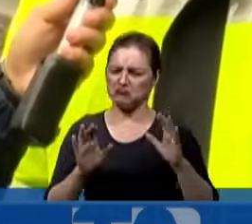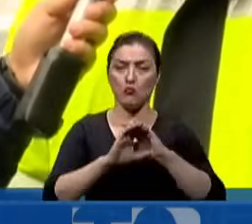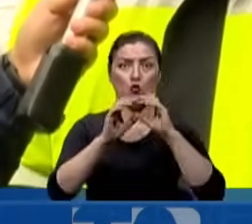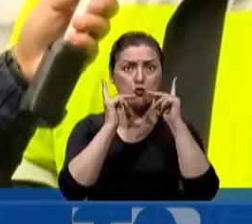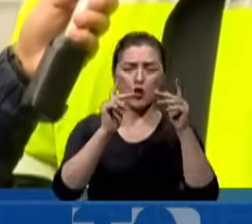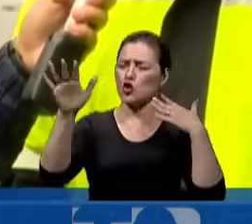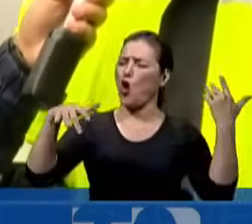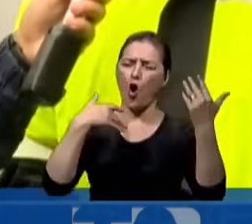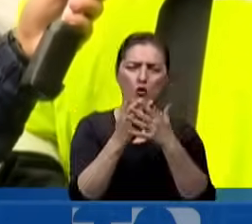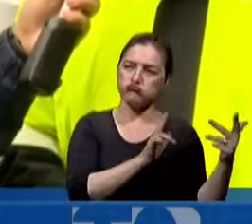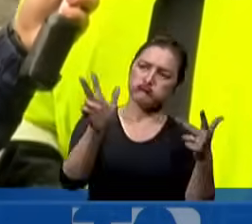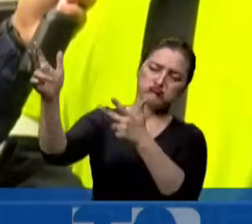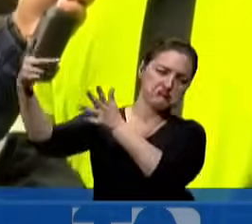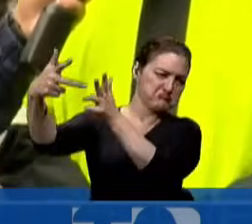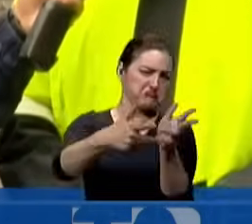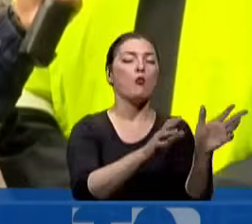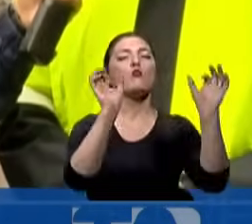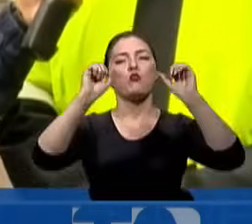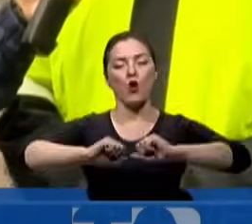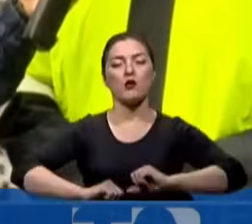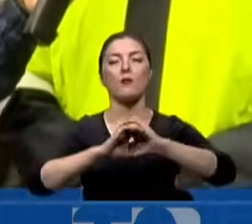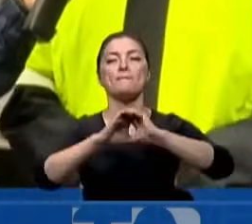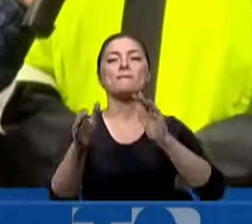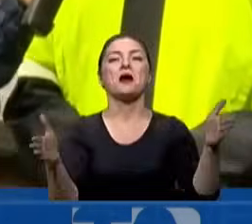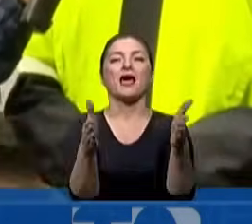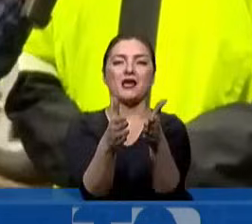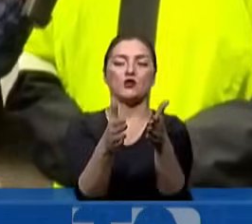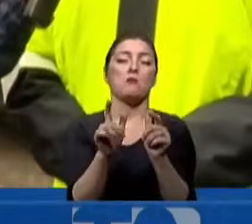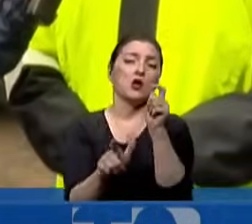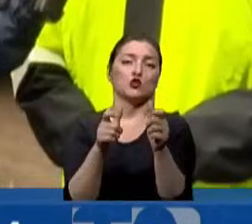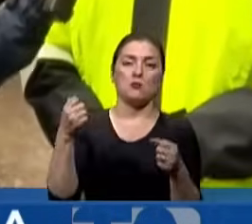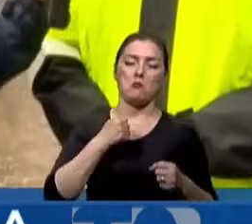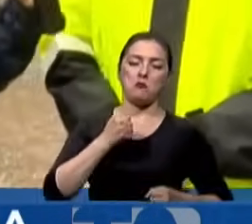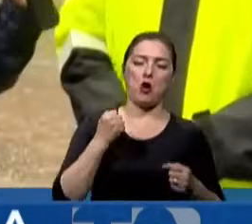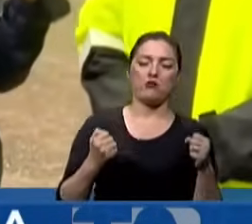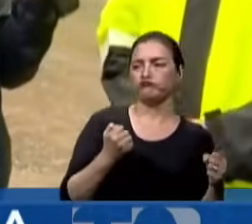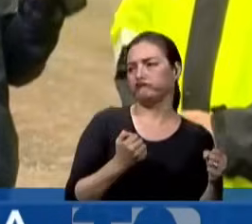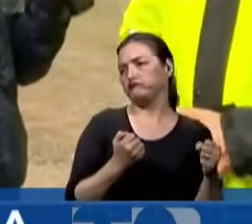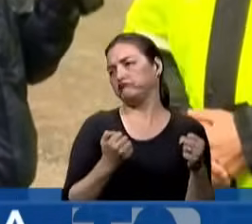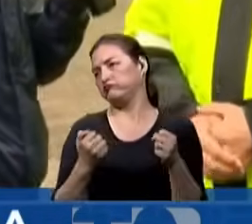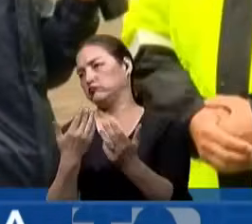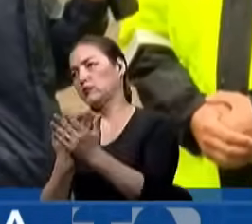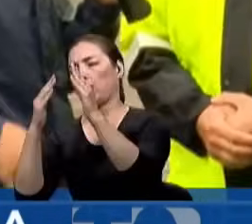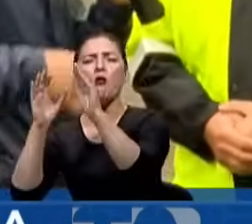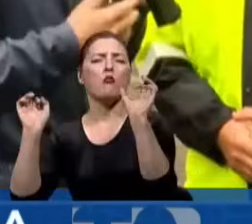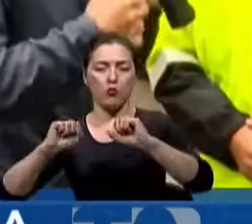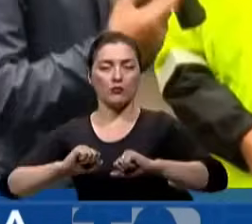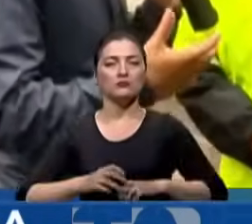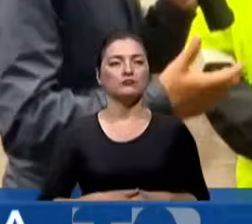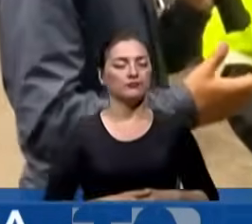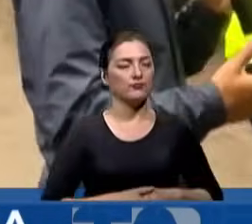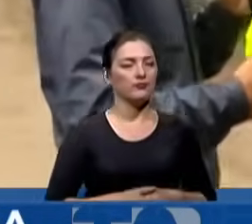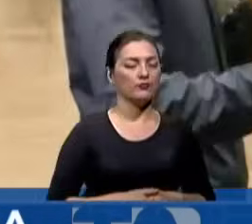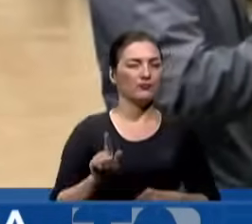transporte público, transporte escolar e institucional, como también los moradores del sector. Ahora bien, la decisión, claro, se toma luego de